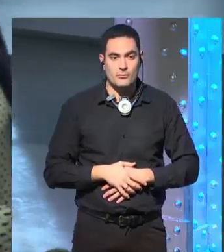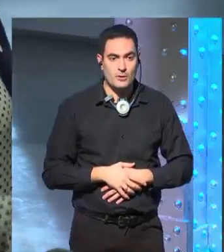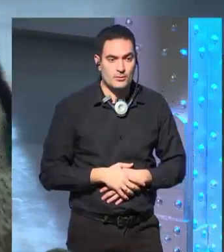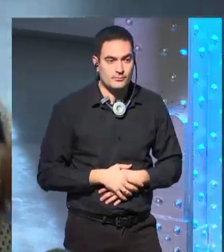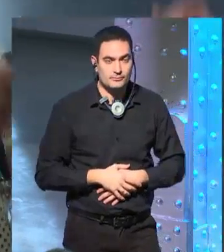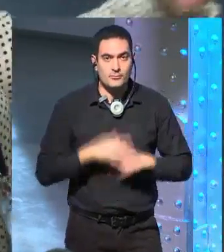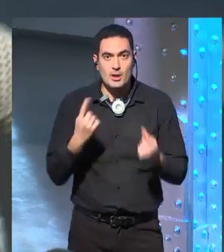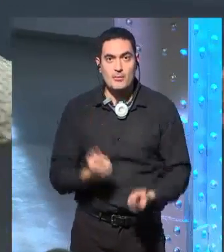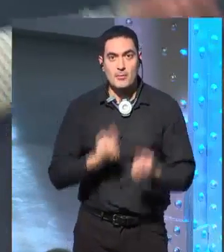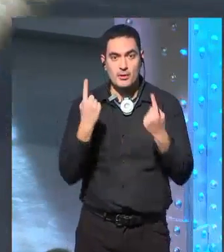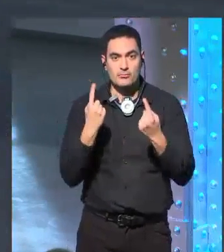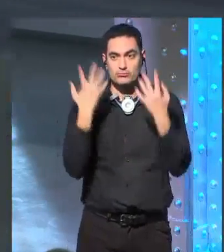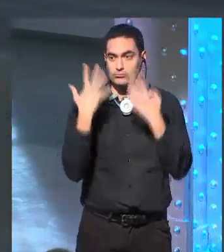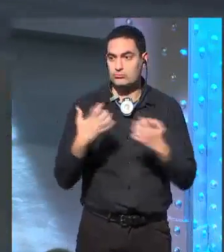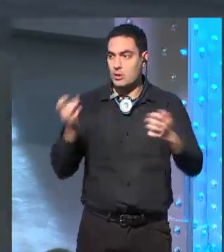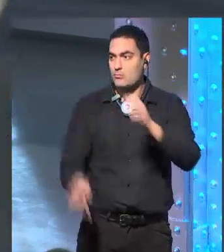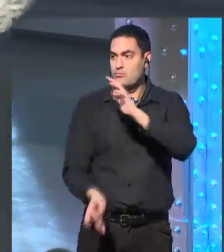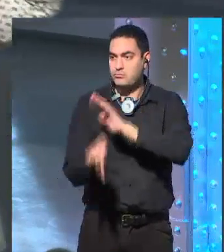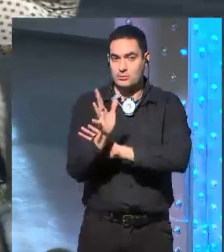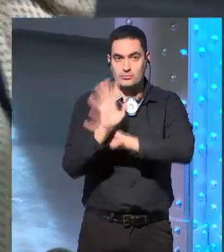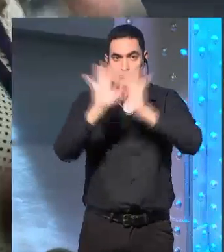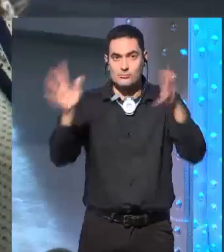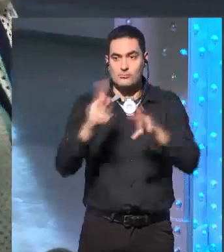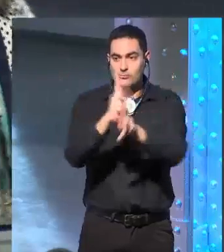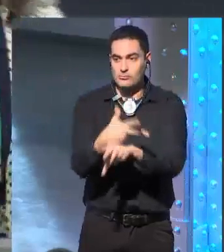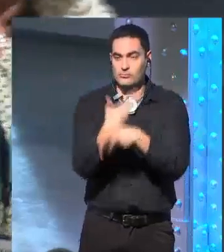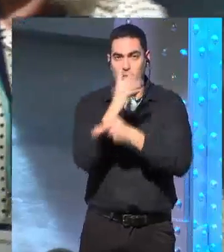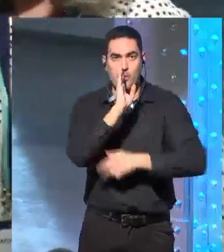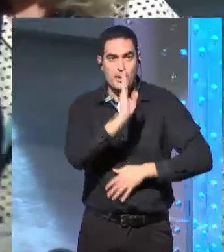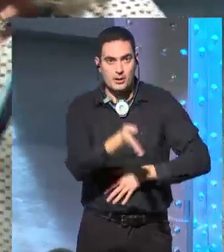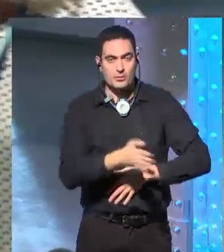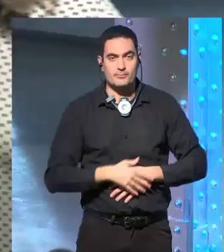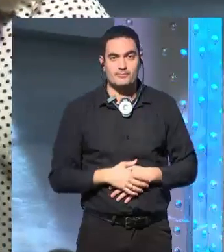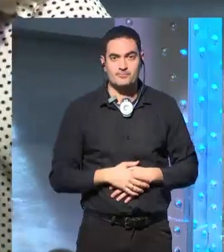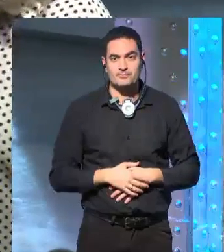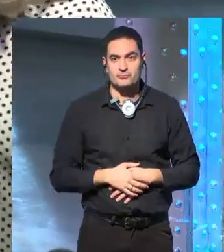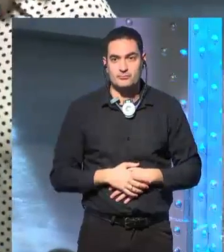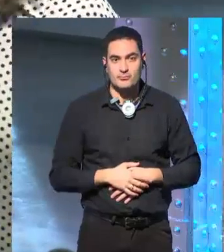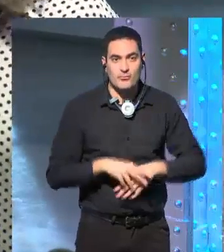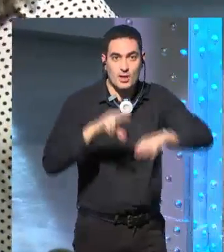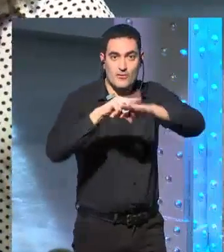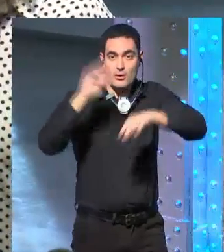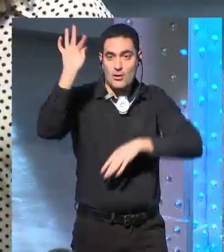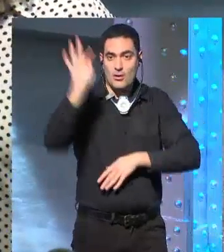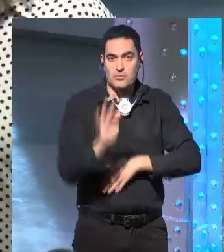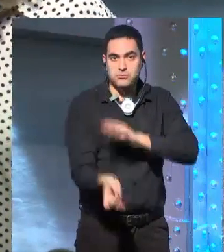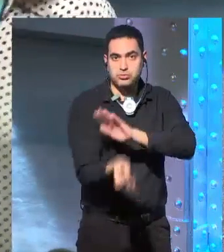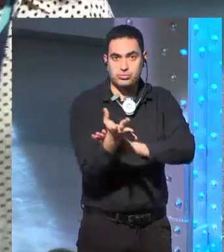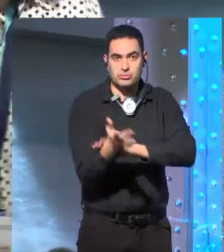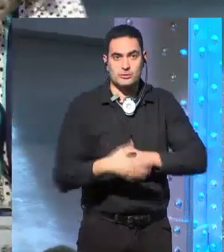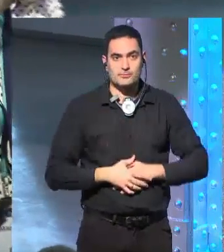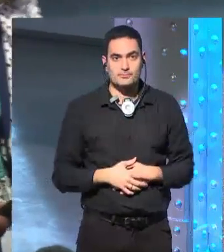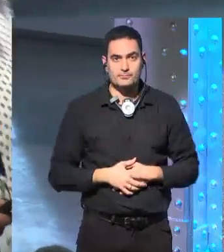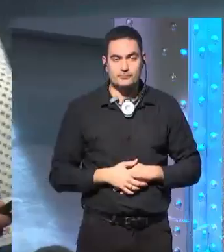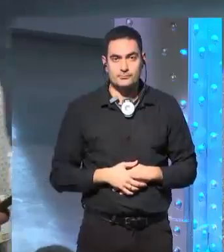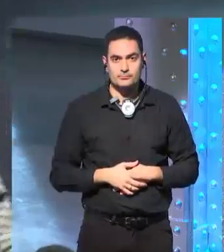que organicé un evento streaming en directo, y creamos este vídeo